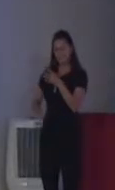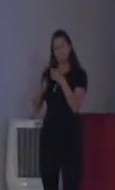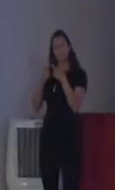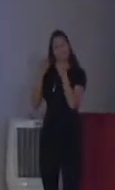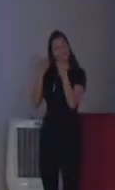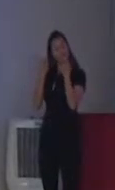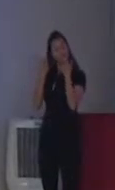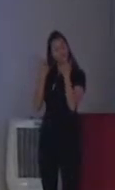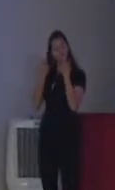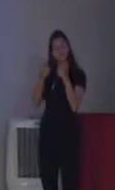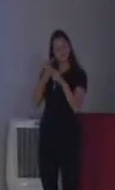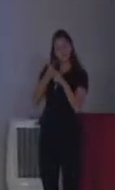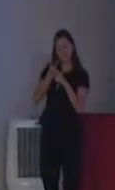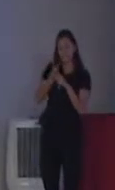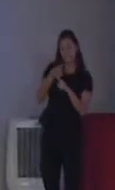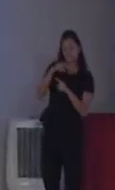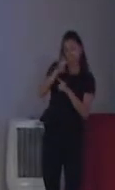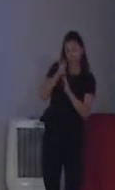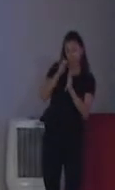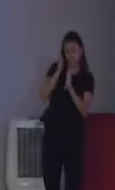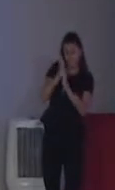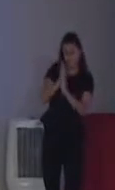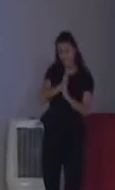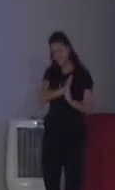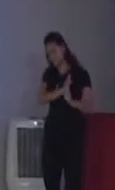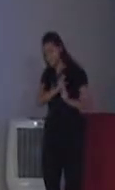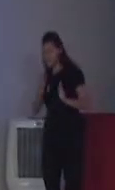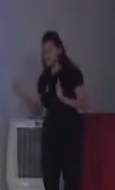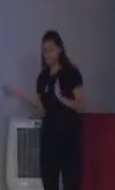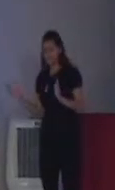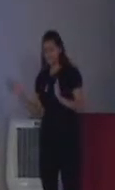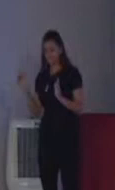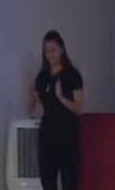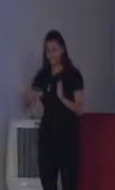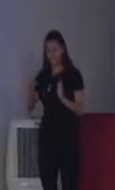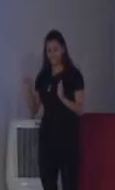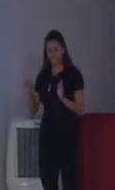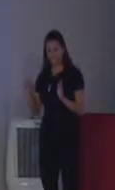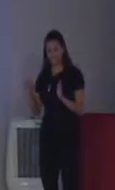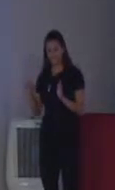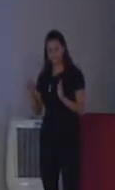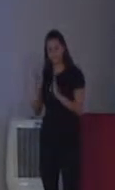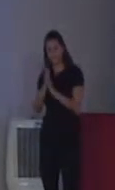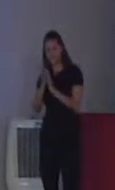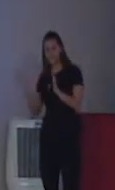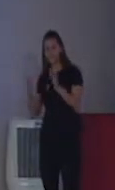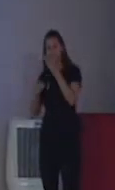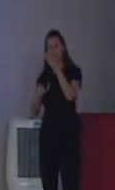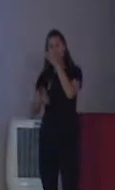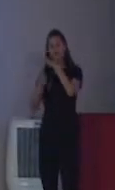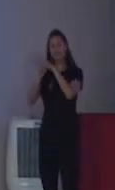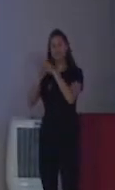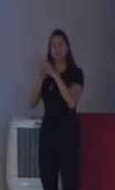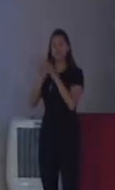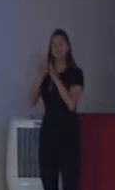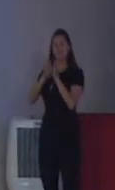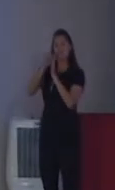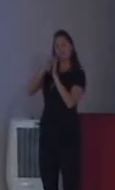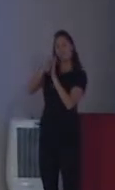partir, digamos, del siglo XIX... ¿sí? O sea, digamos, de todo, o sea, cuando viene la locomotora, ¿sí? Cuando aparecen todas